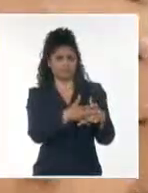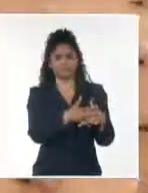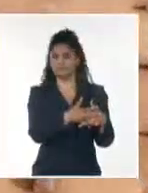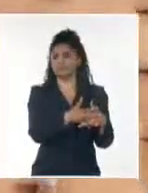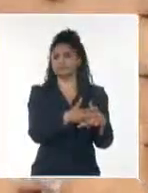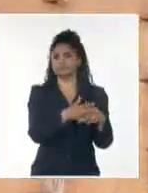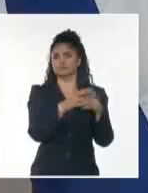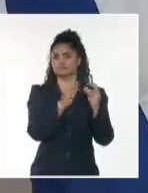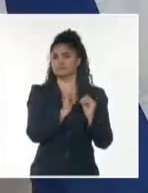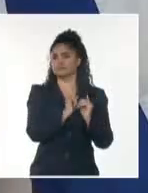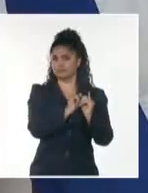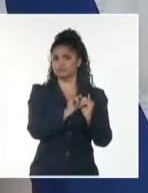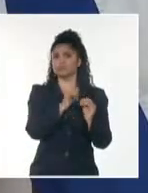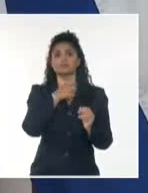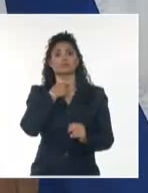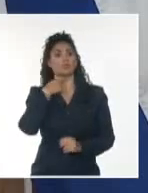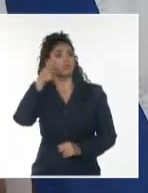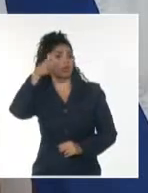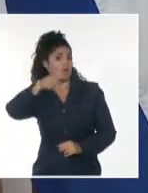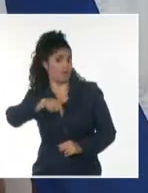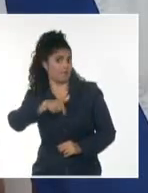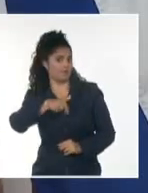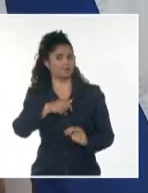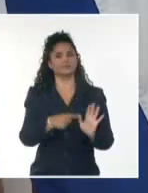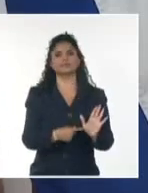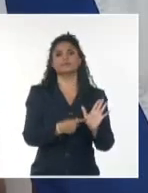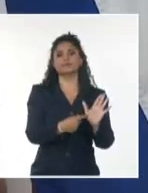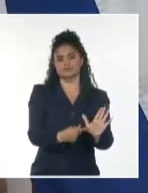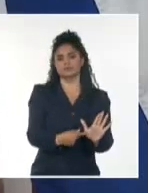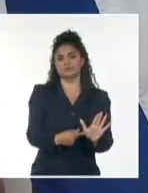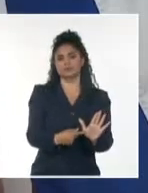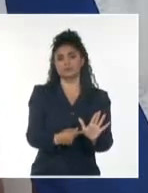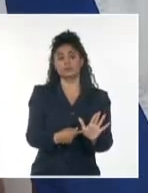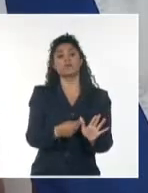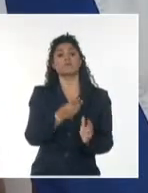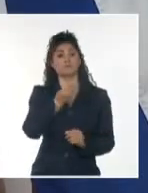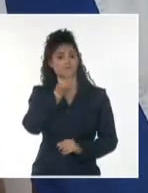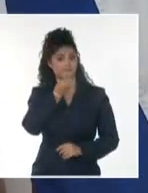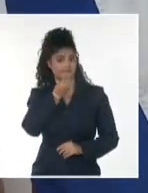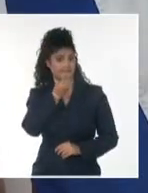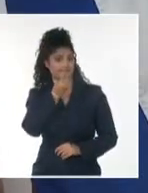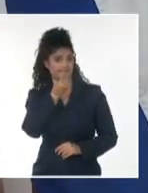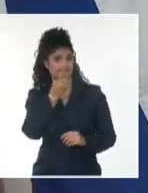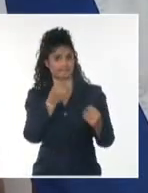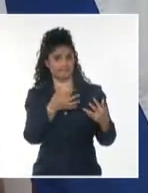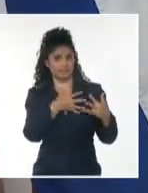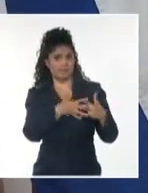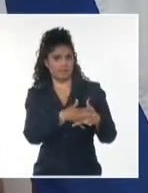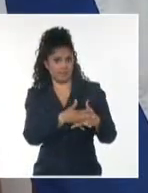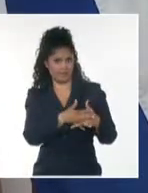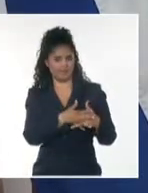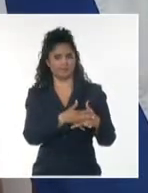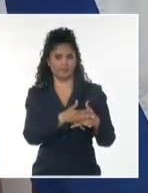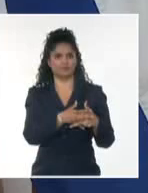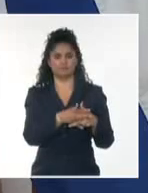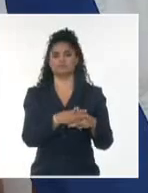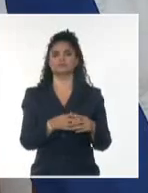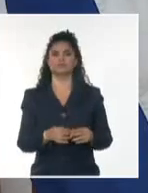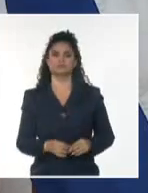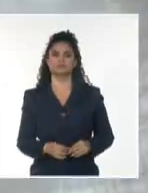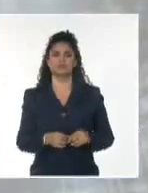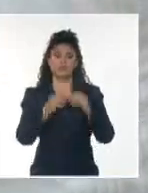son un ejemplo sobre la posibilidad y sobre lo viable que es la